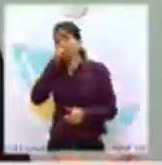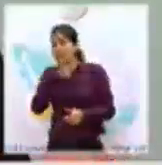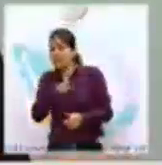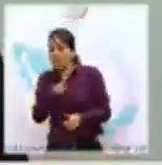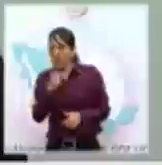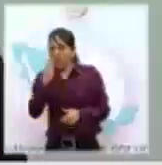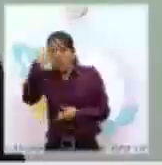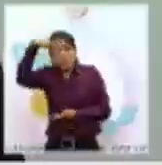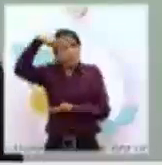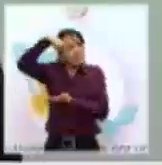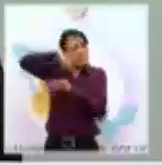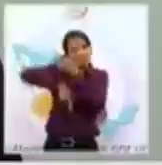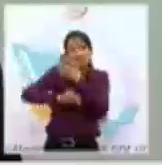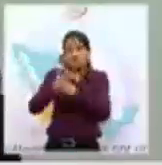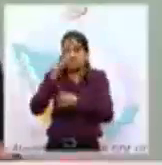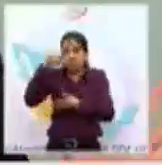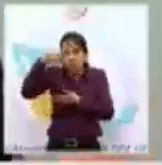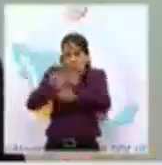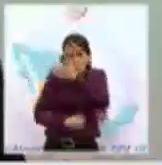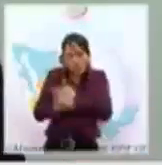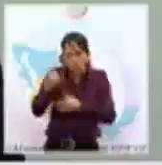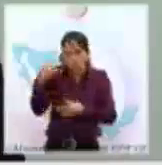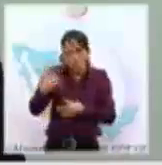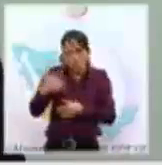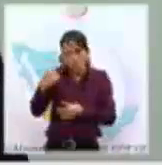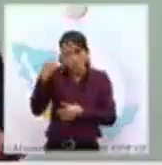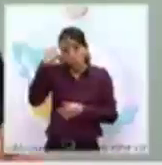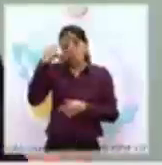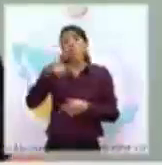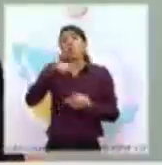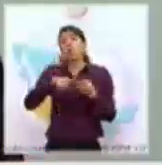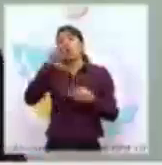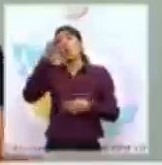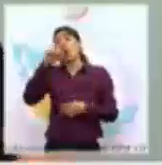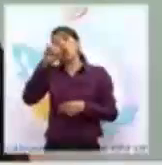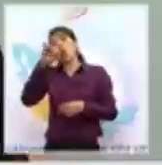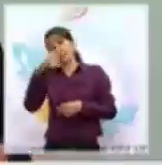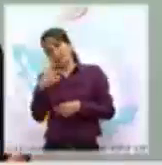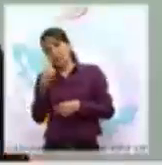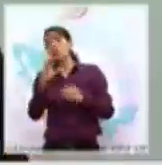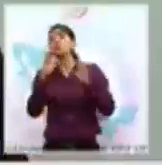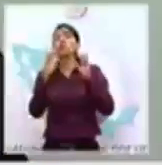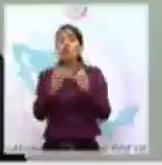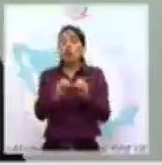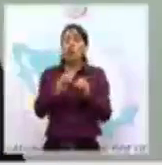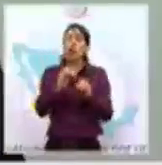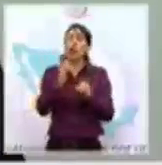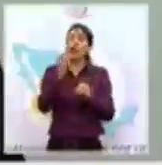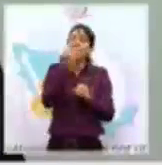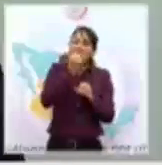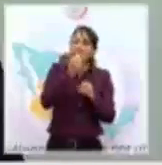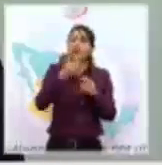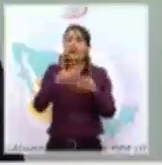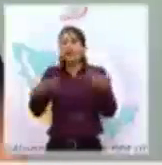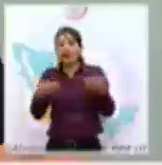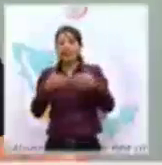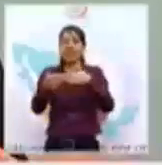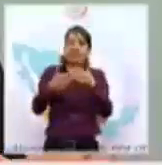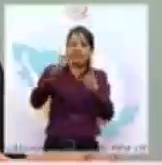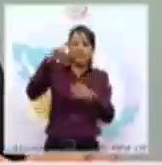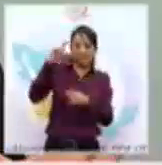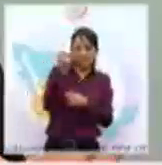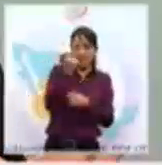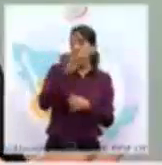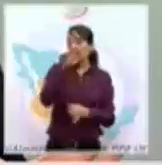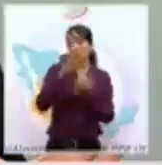los números, las matemáticas, meto código, o sea, yo metería lenguaje de programación o lenguajes de ese tipo, y finalmente metería